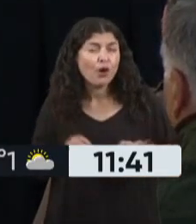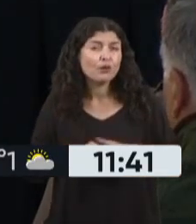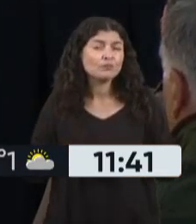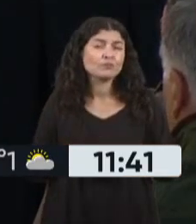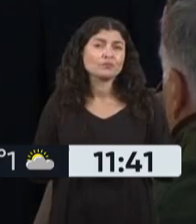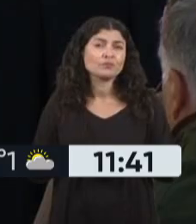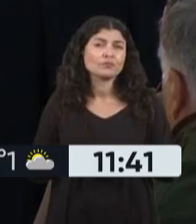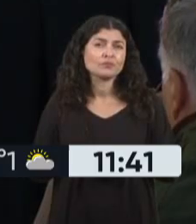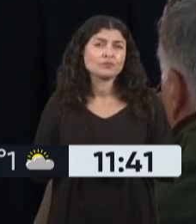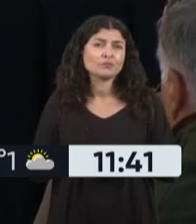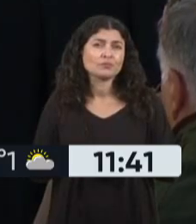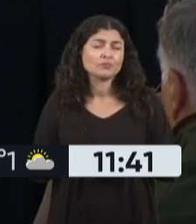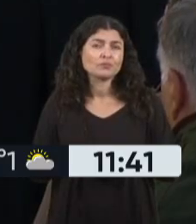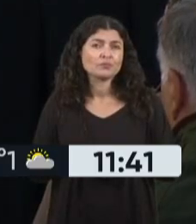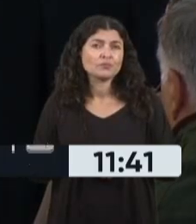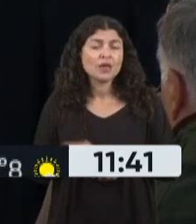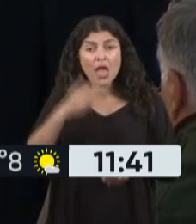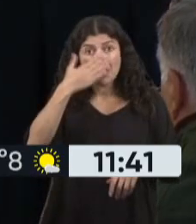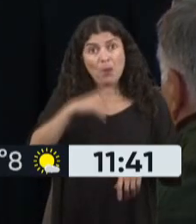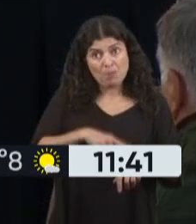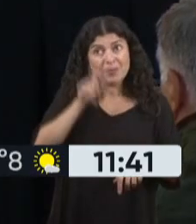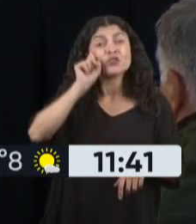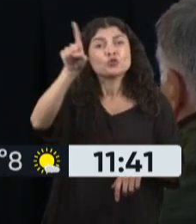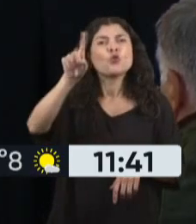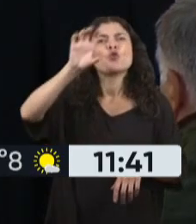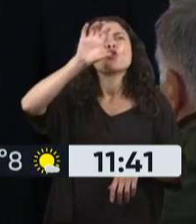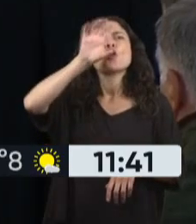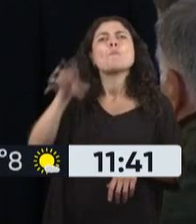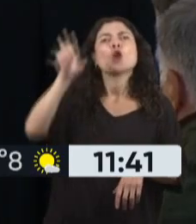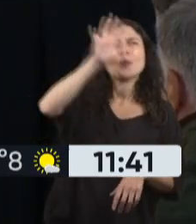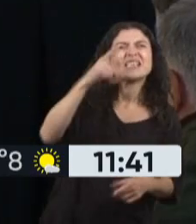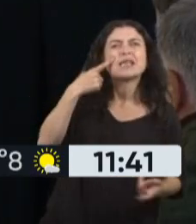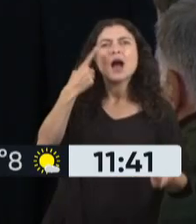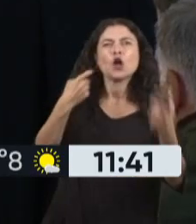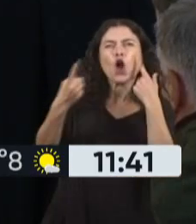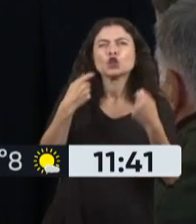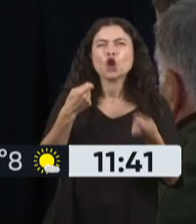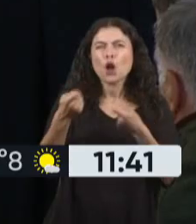de hacerla en la propia, no lo hacen o lo suben.